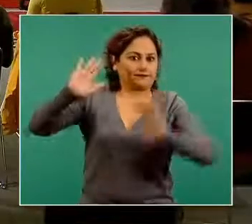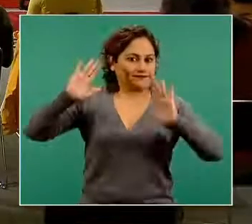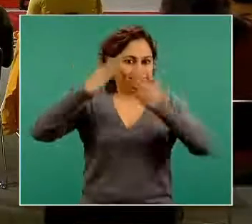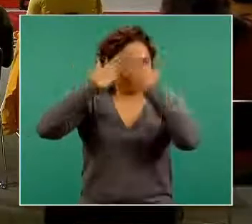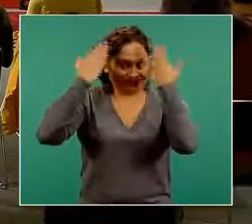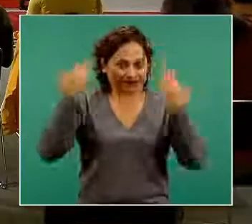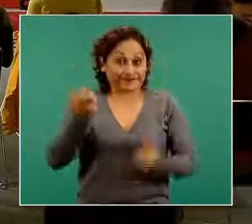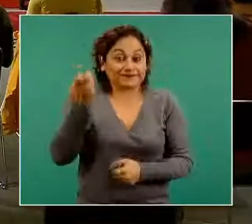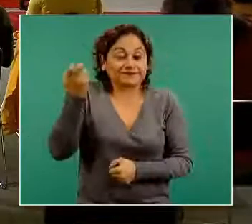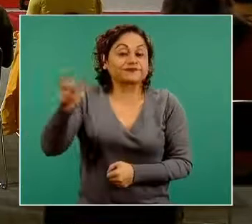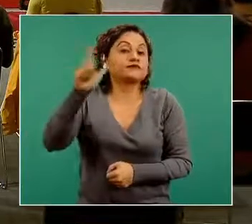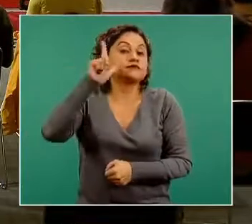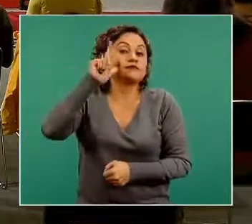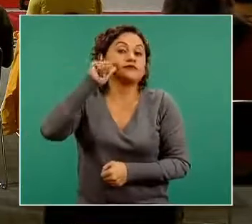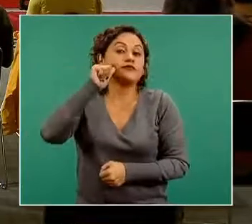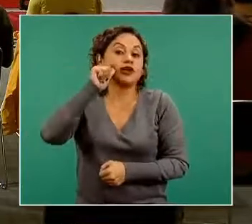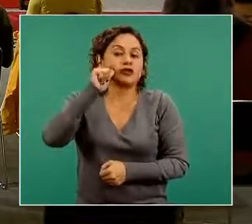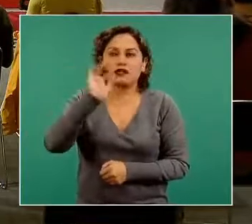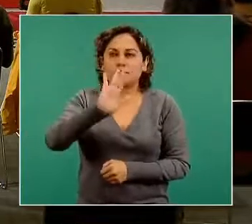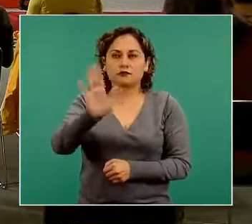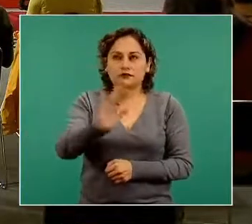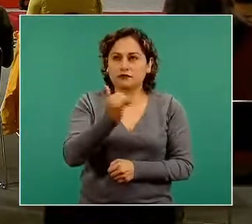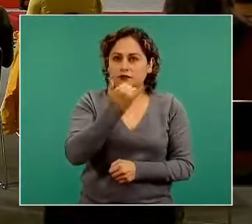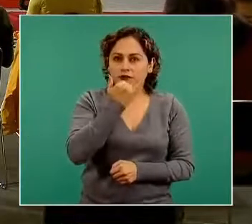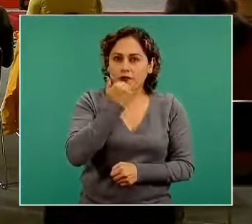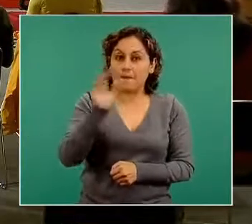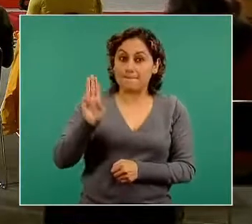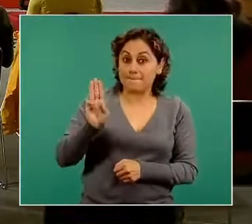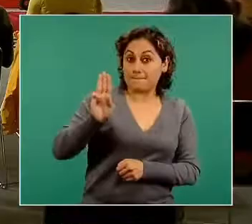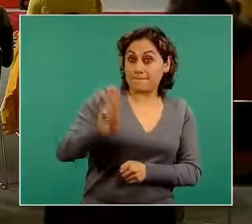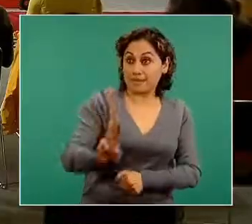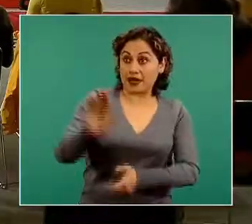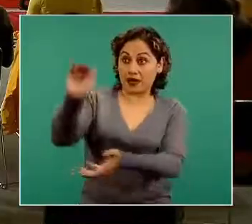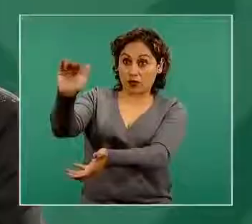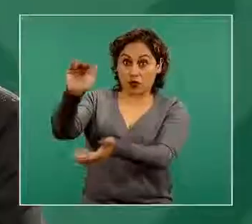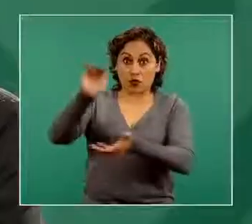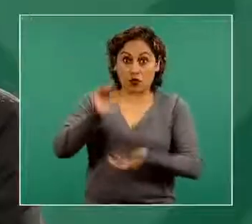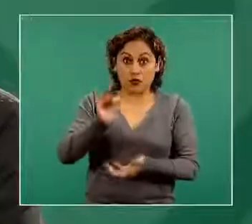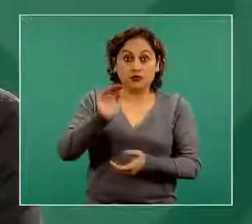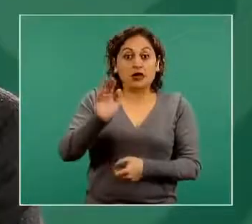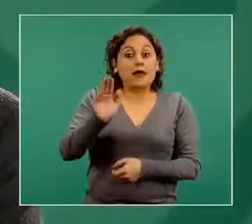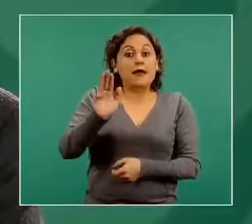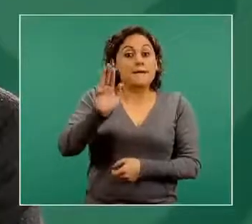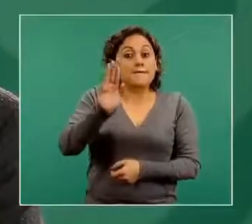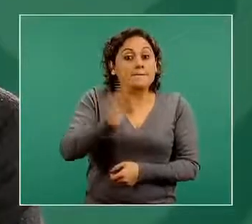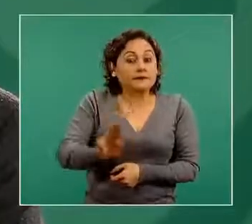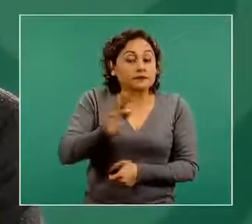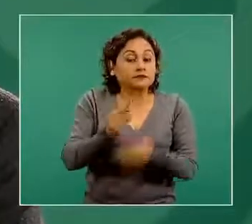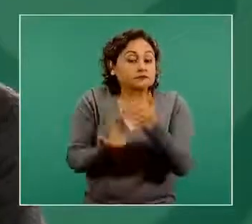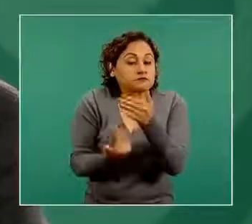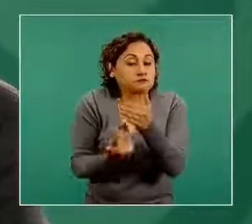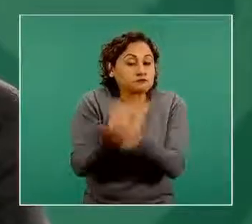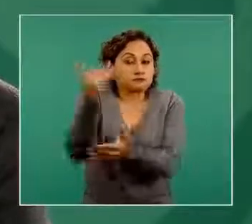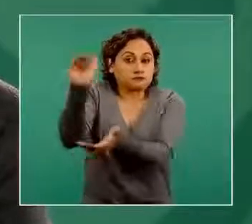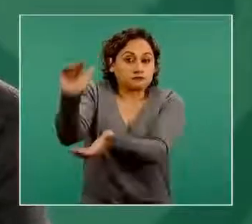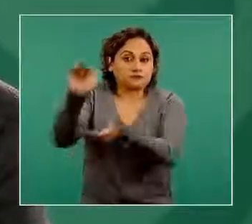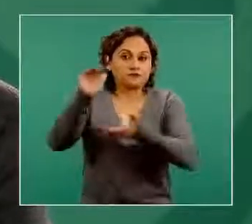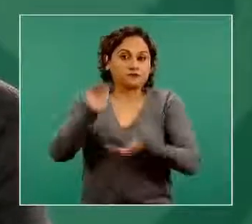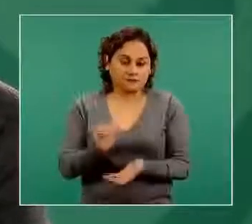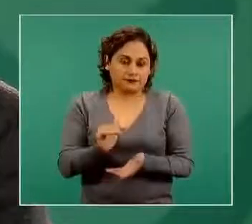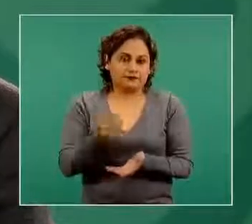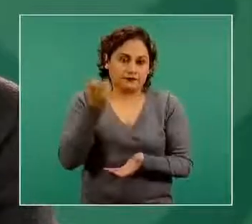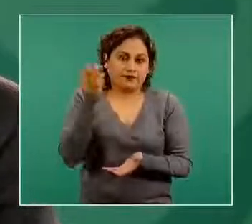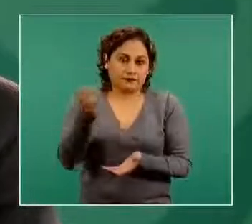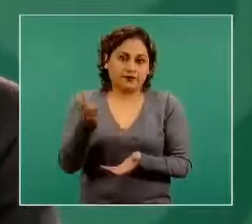llegará mañana, no mañana martes, el miércoles en la madrugada y es de acuerdo al plan